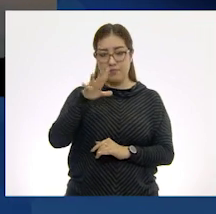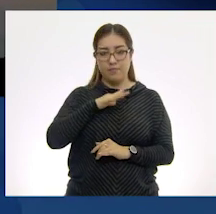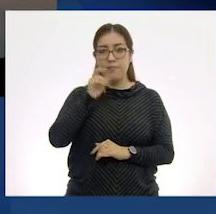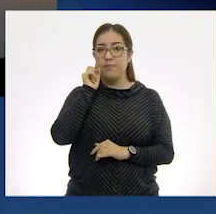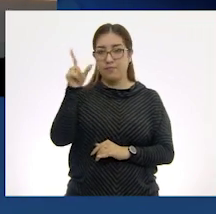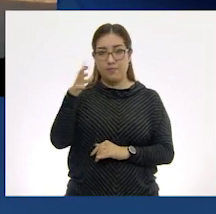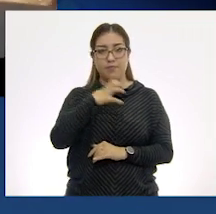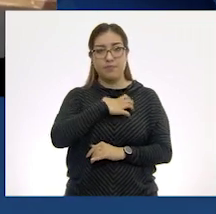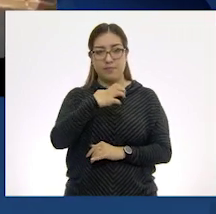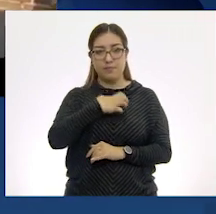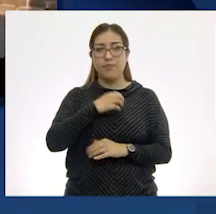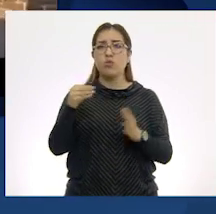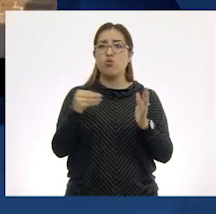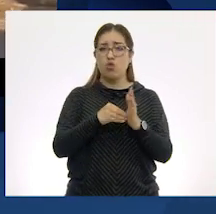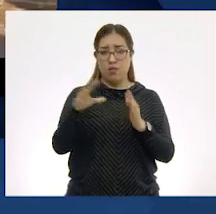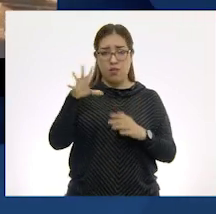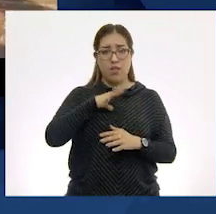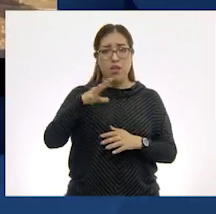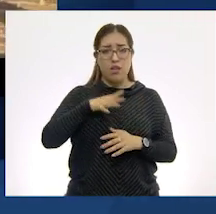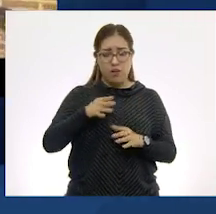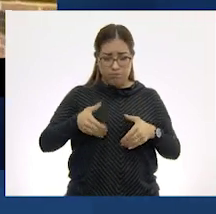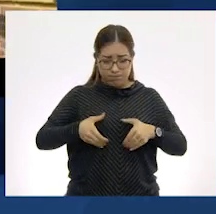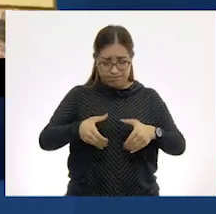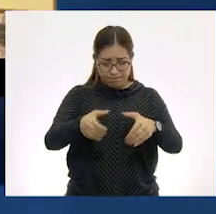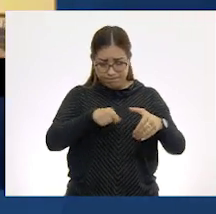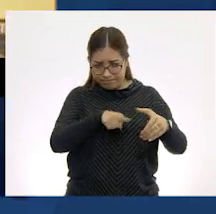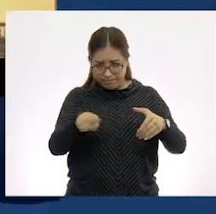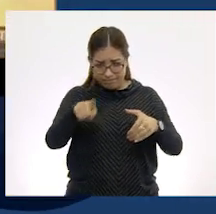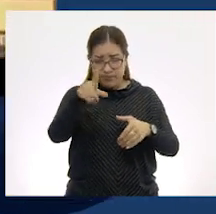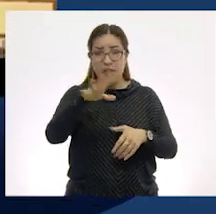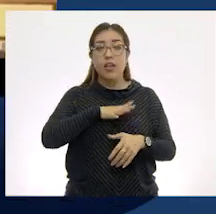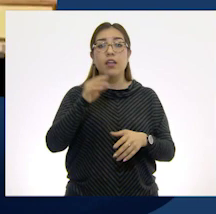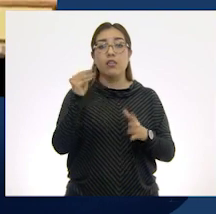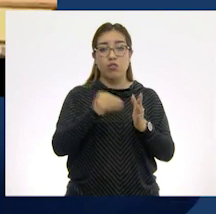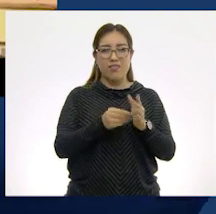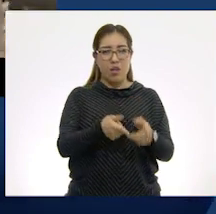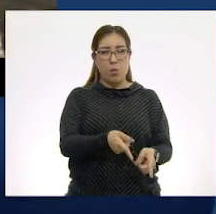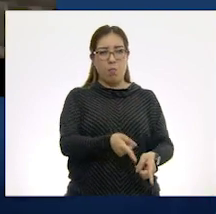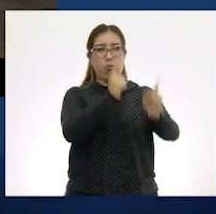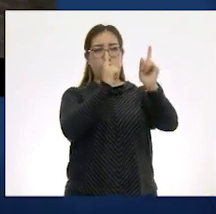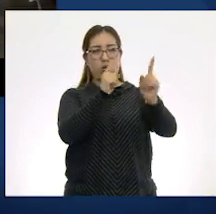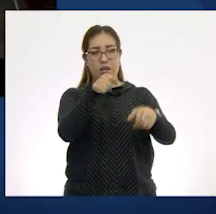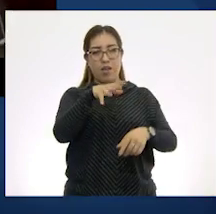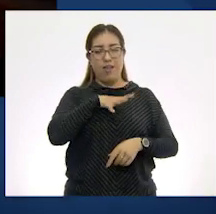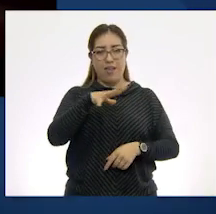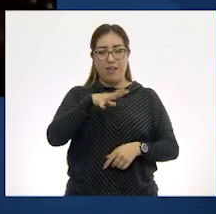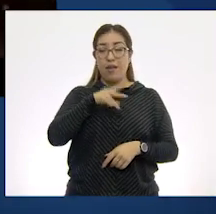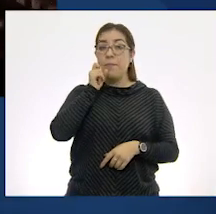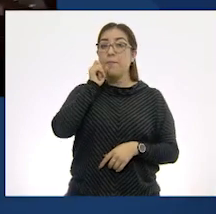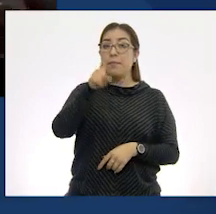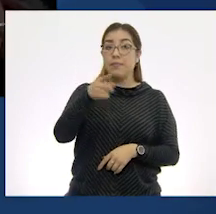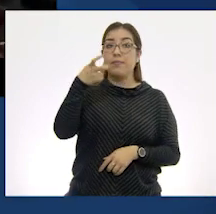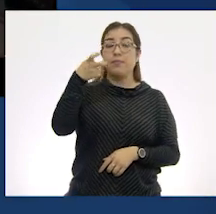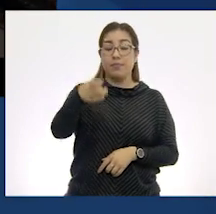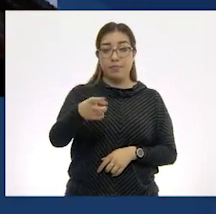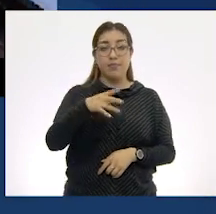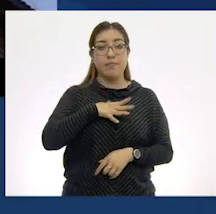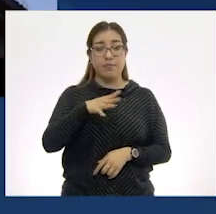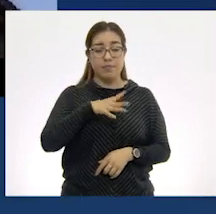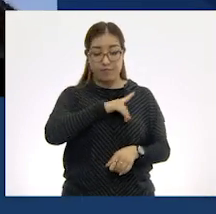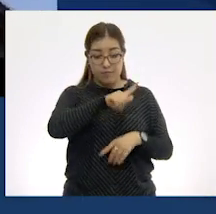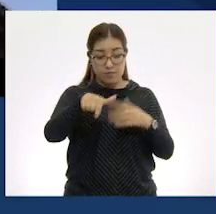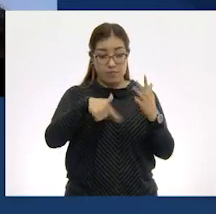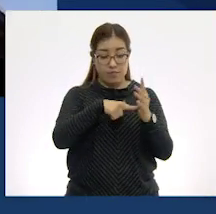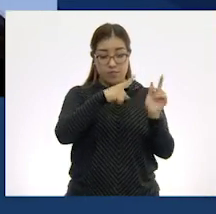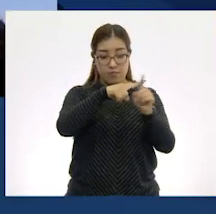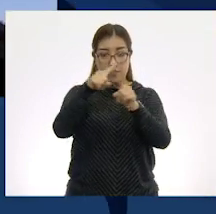Aún se mantienen en pie los pasillos desde donde se lanzaban cañonazos. Las almenas, que guarecían más de 1 millón de soldados